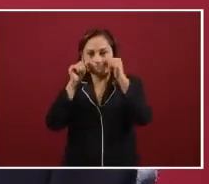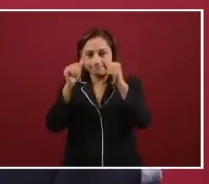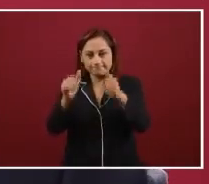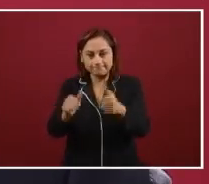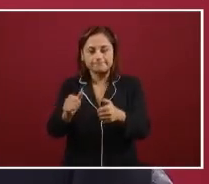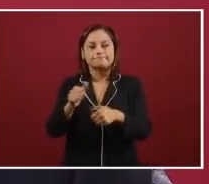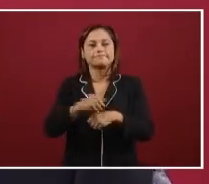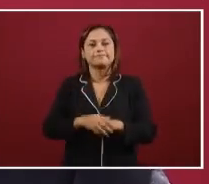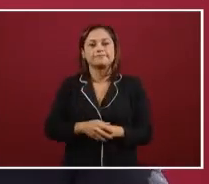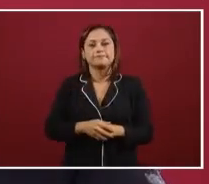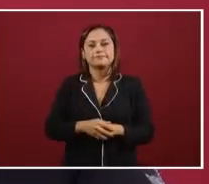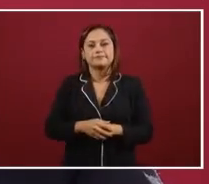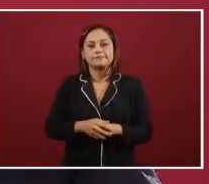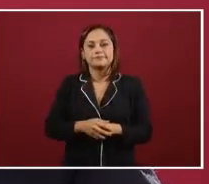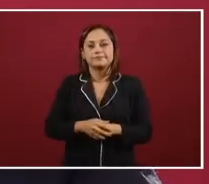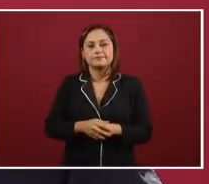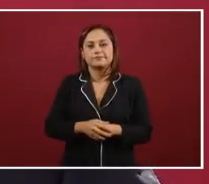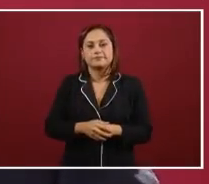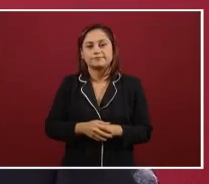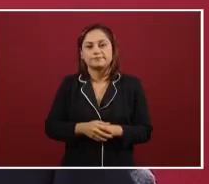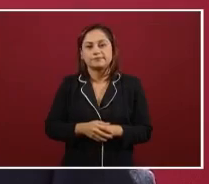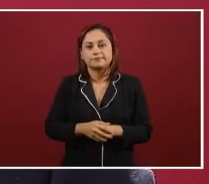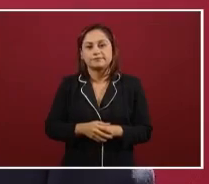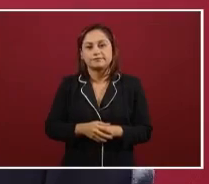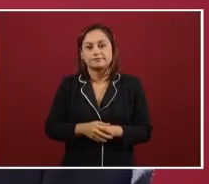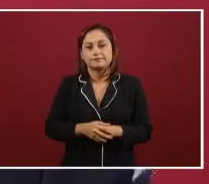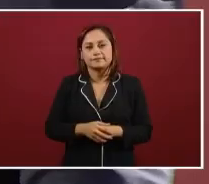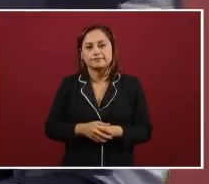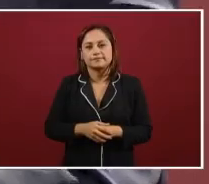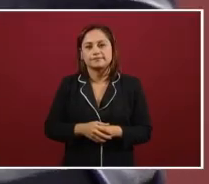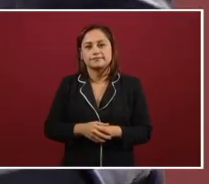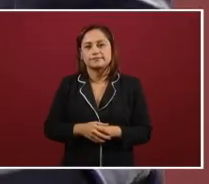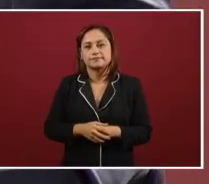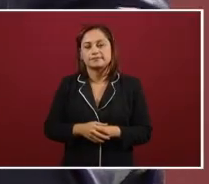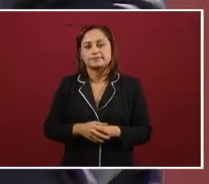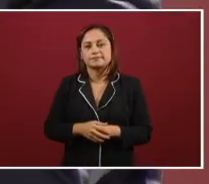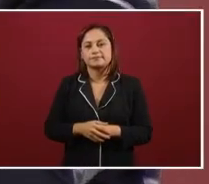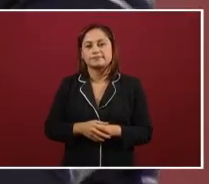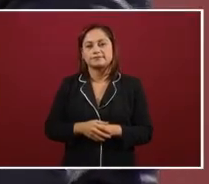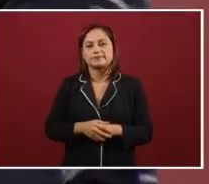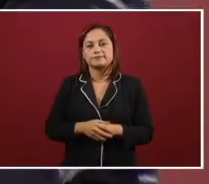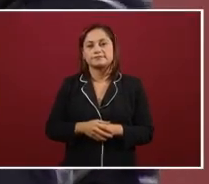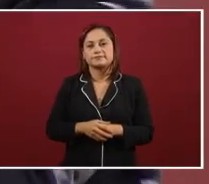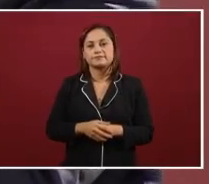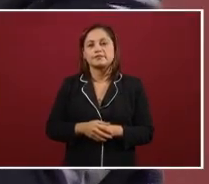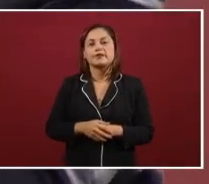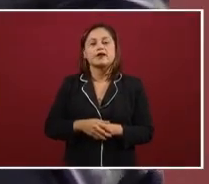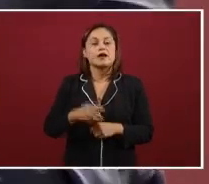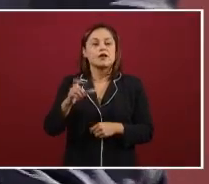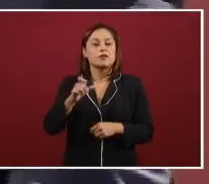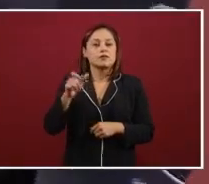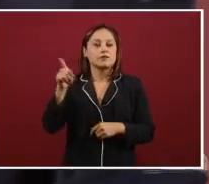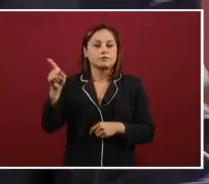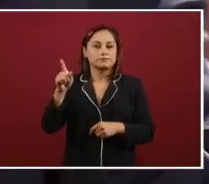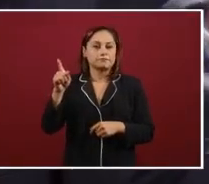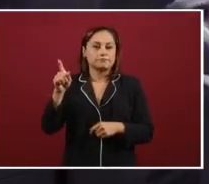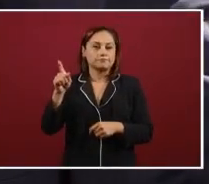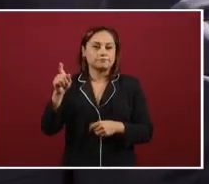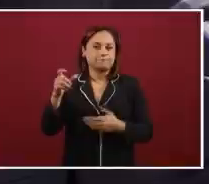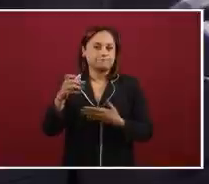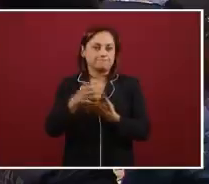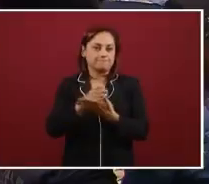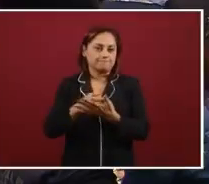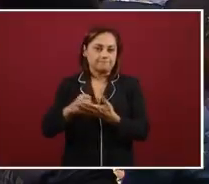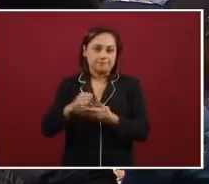para que al final se tengan muy buenos resultados. Hasta ahora vamos muy